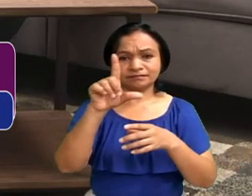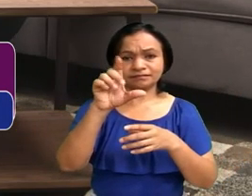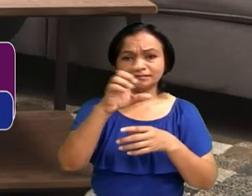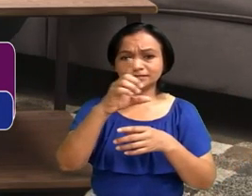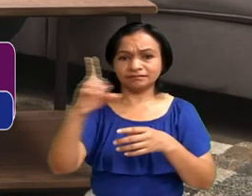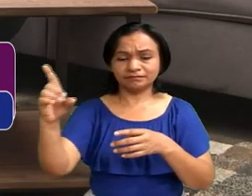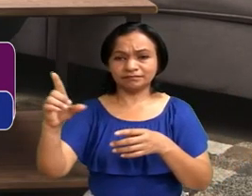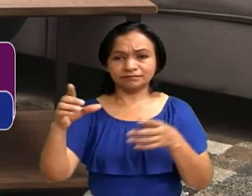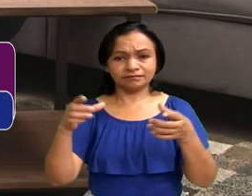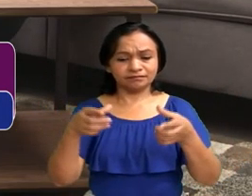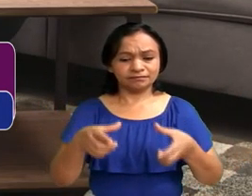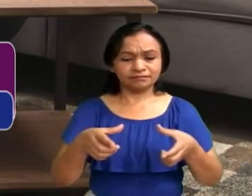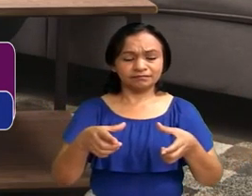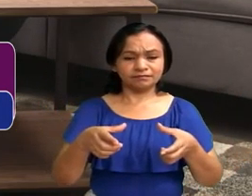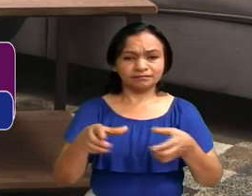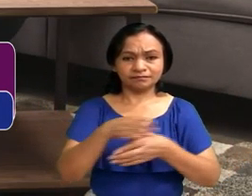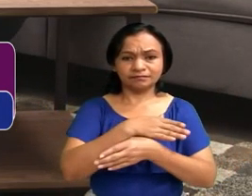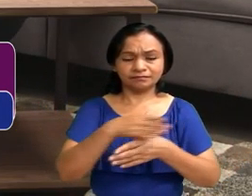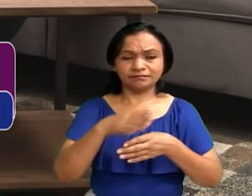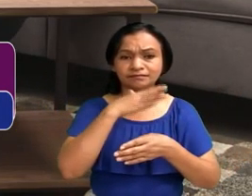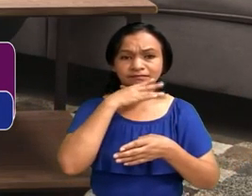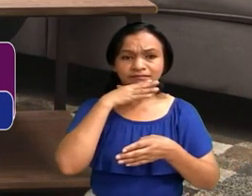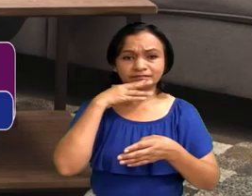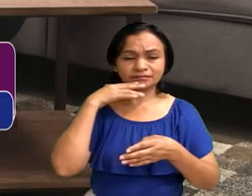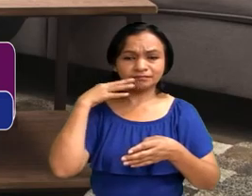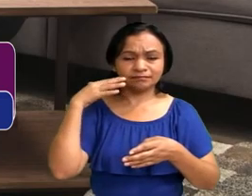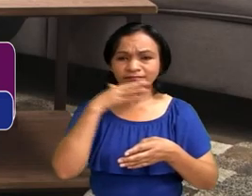vos tenés un foco que tiene una variedad de colores que ellos